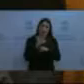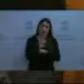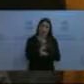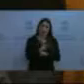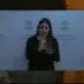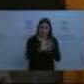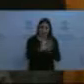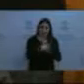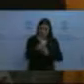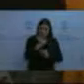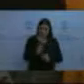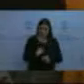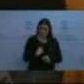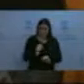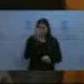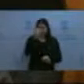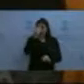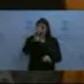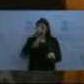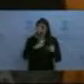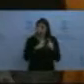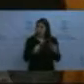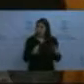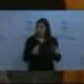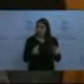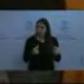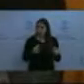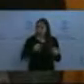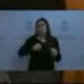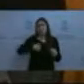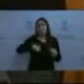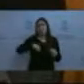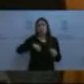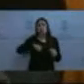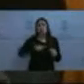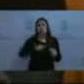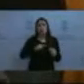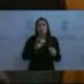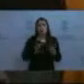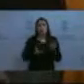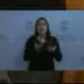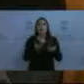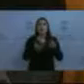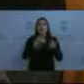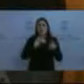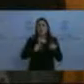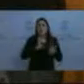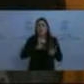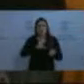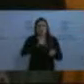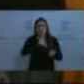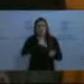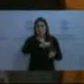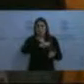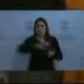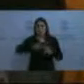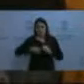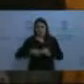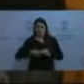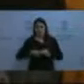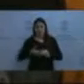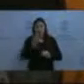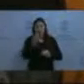la ley. Yo creo que en Asturias estamos aplicando un baremo estatal, estamos siguiendo